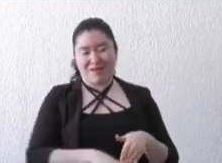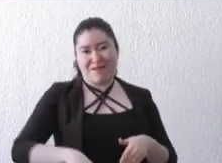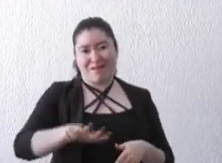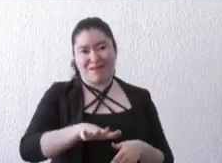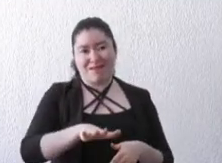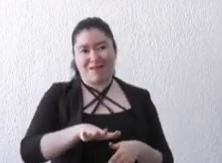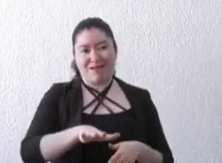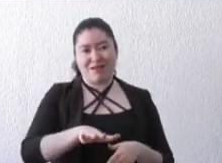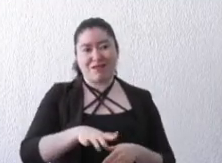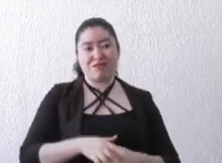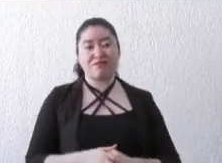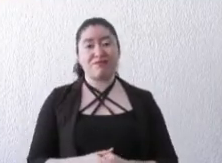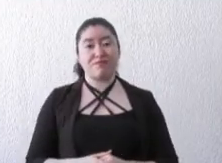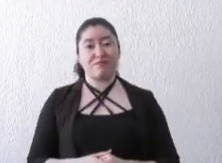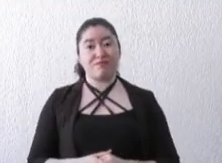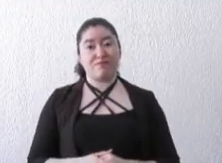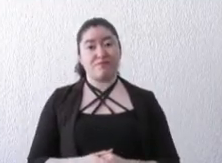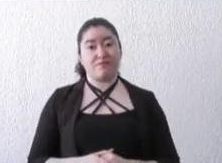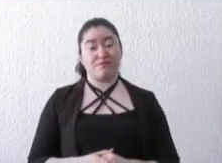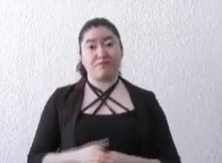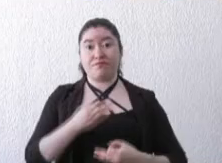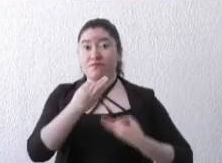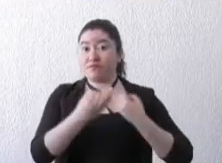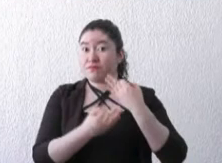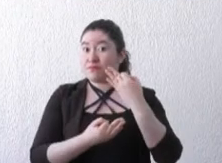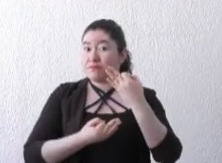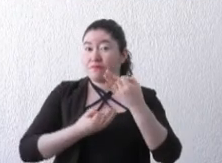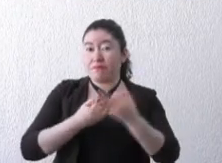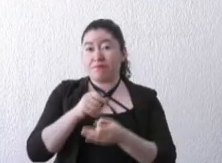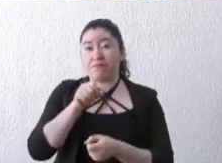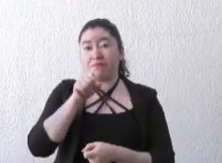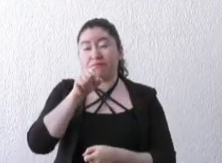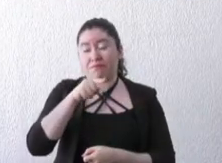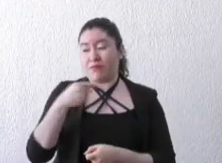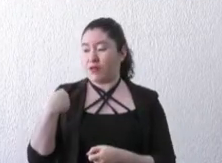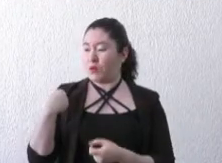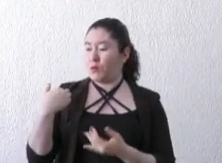y todo este largo tiempo hasta que la